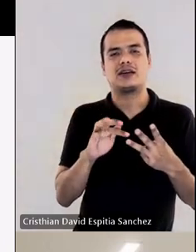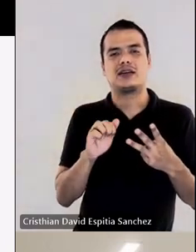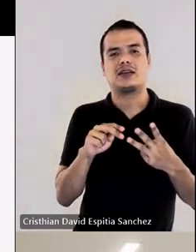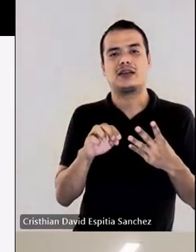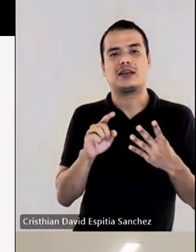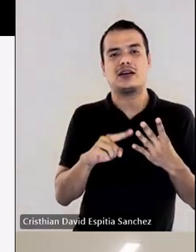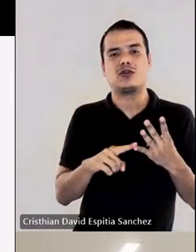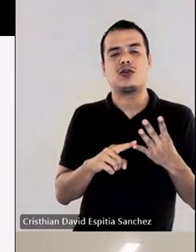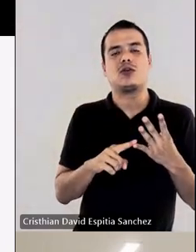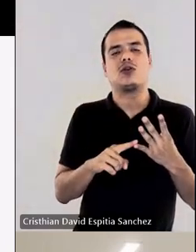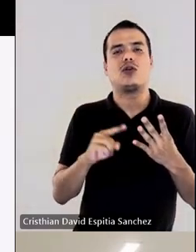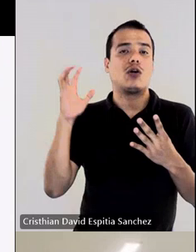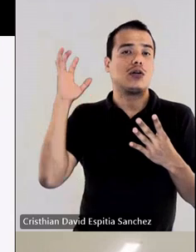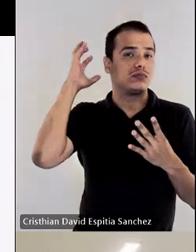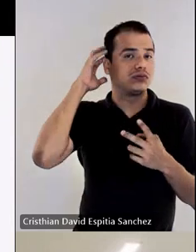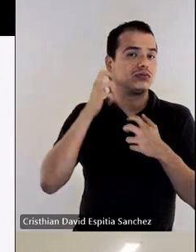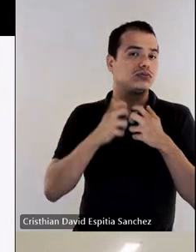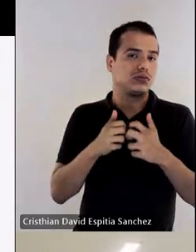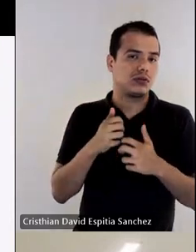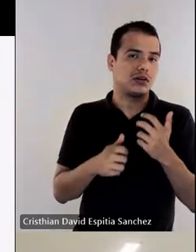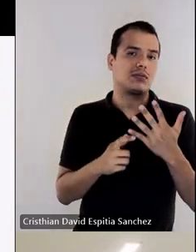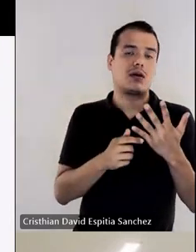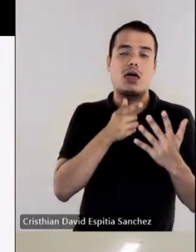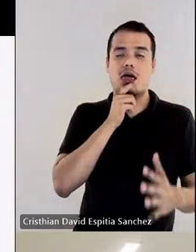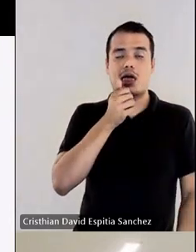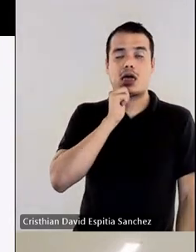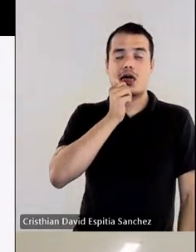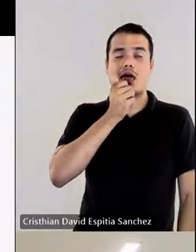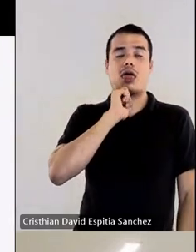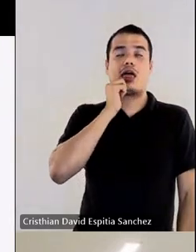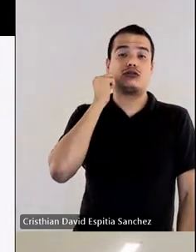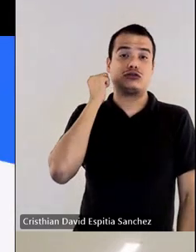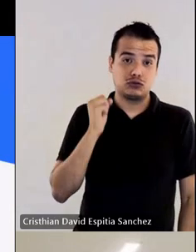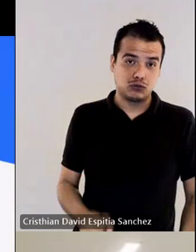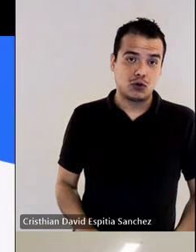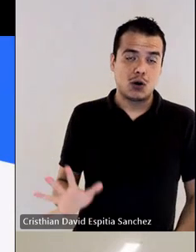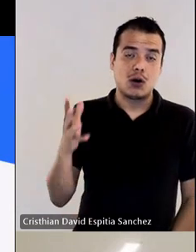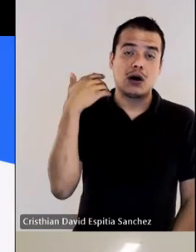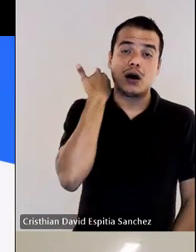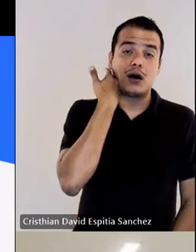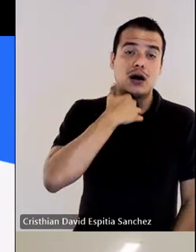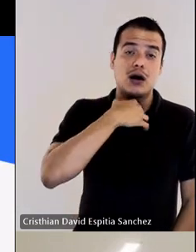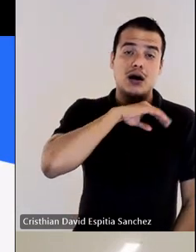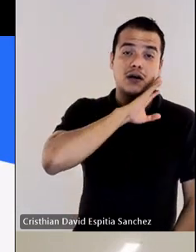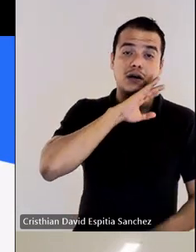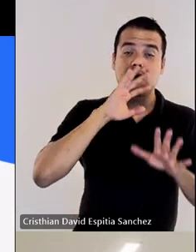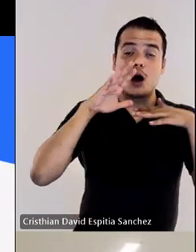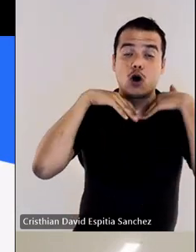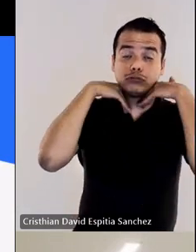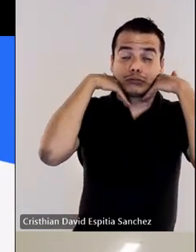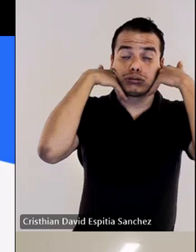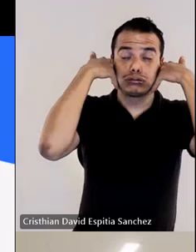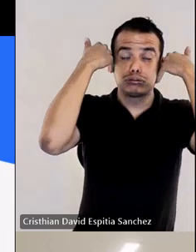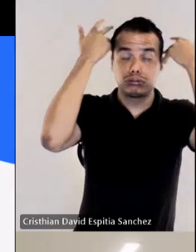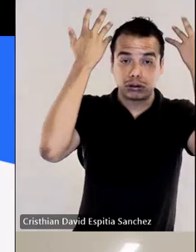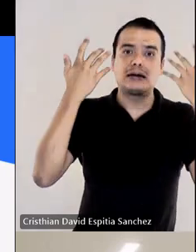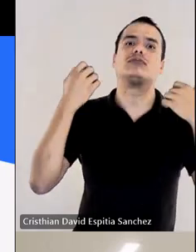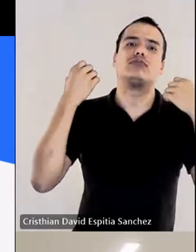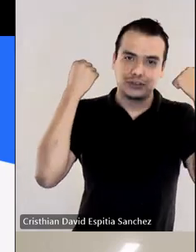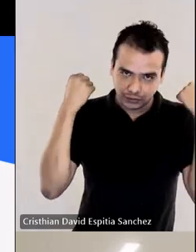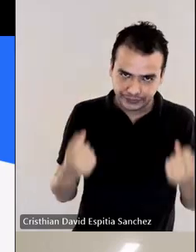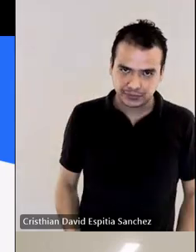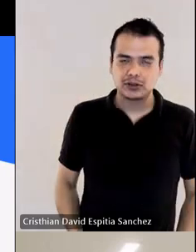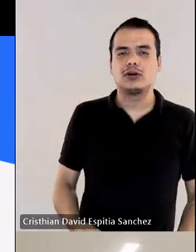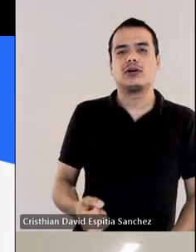alcoholismo, intoxicaciones o una fiebre muy alta, por ejemplo. ¿Qué vamos a tener de signos y síntomas en las convulsiones?